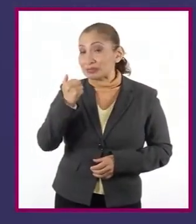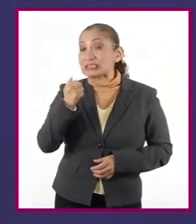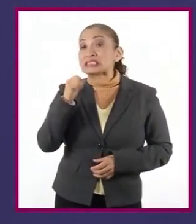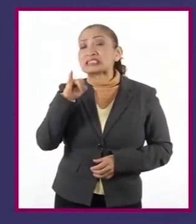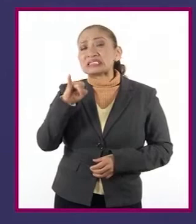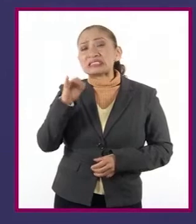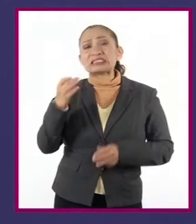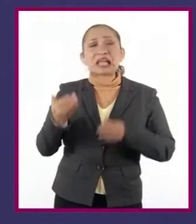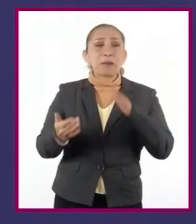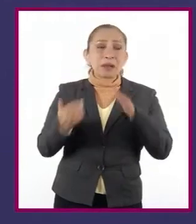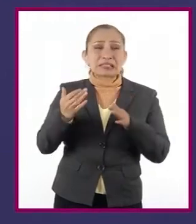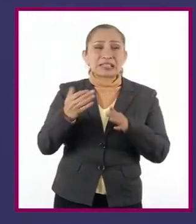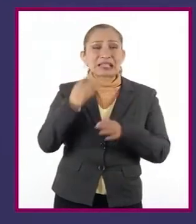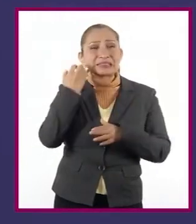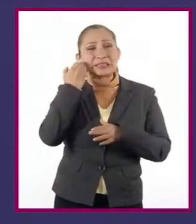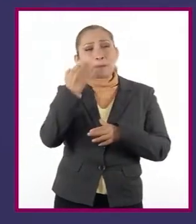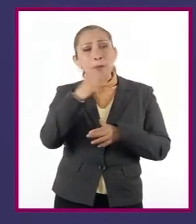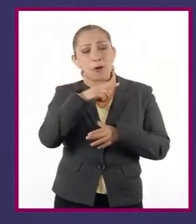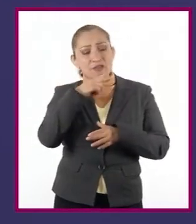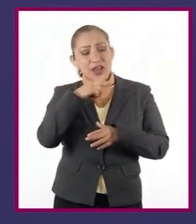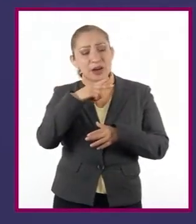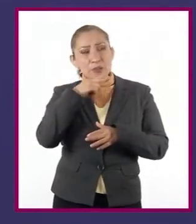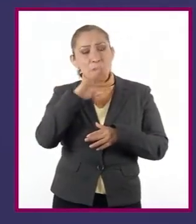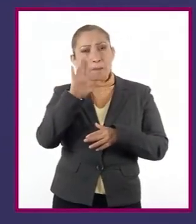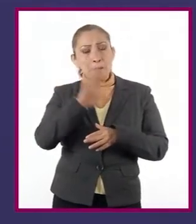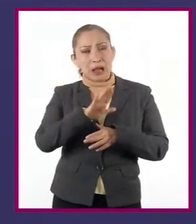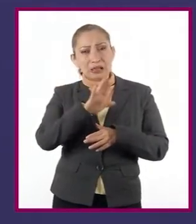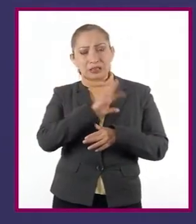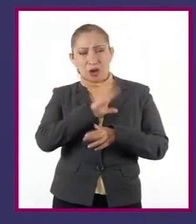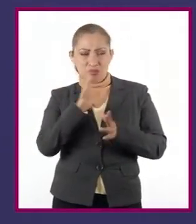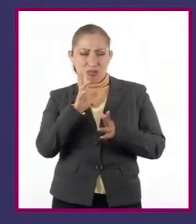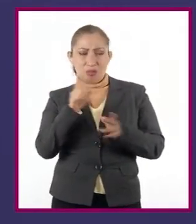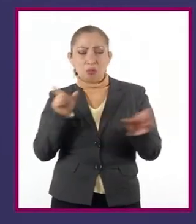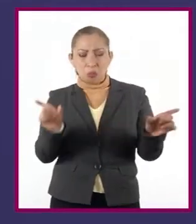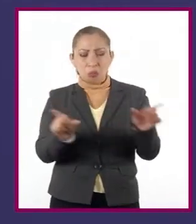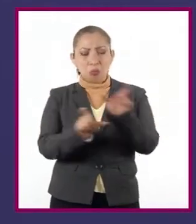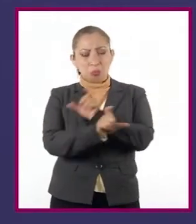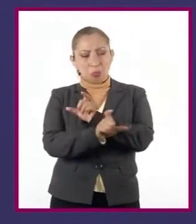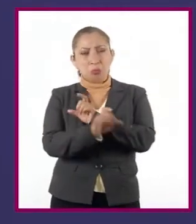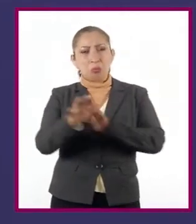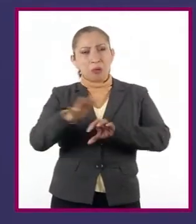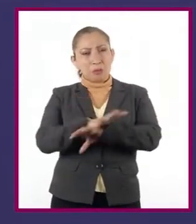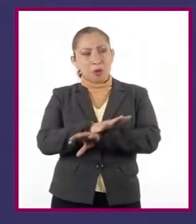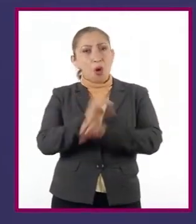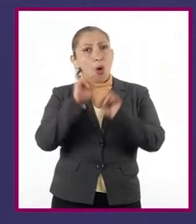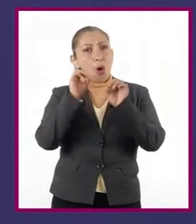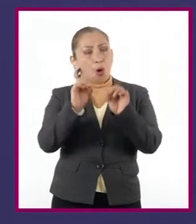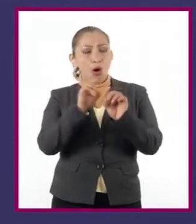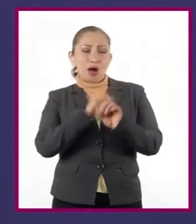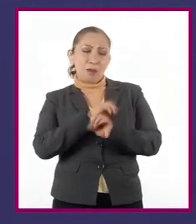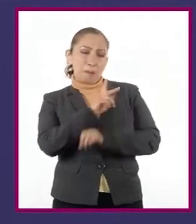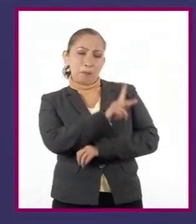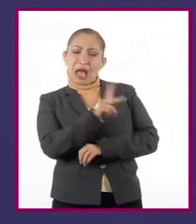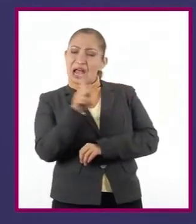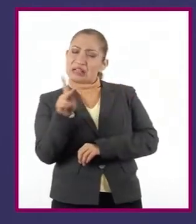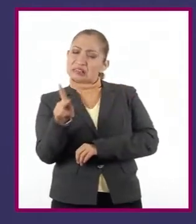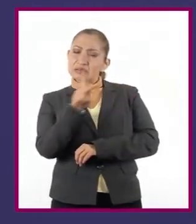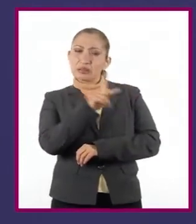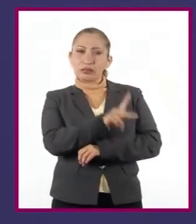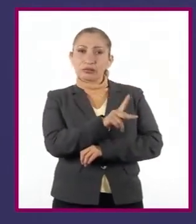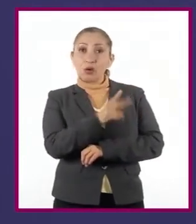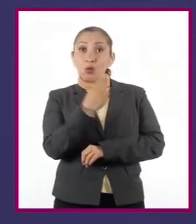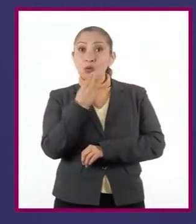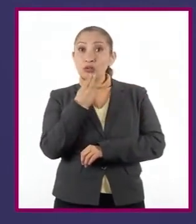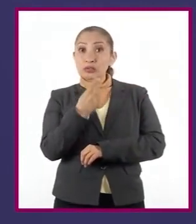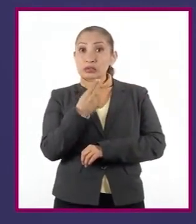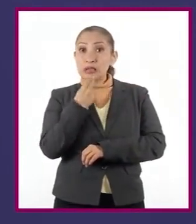a veces hay tiempos verbales que parecen que pueden intercambiarse o no ser muy diferentes entre sí,